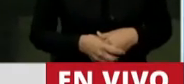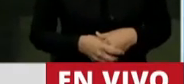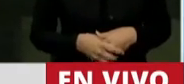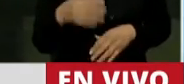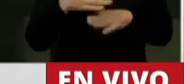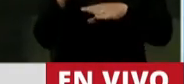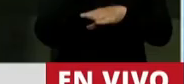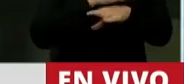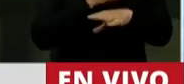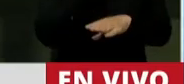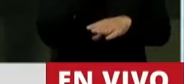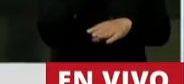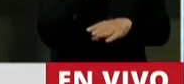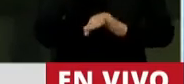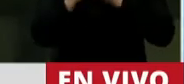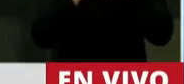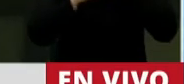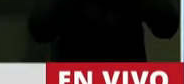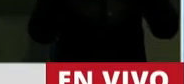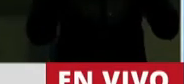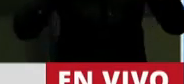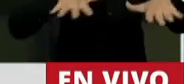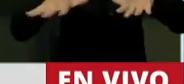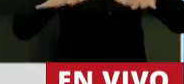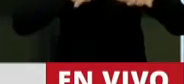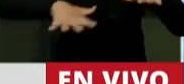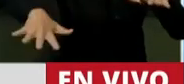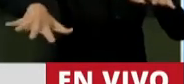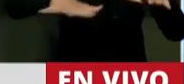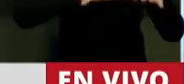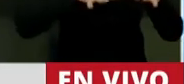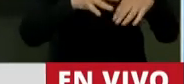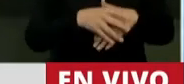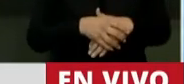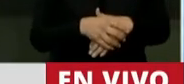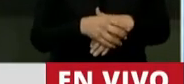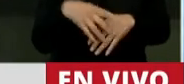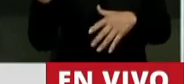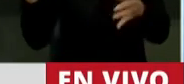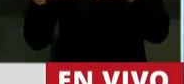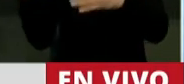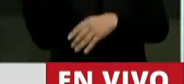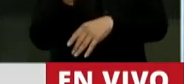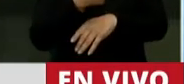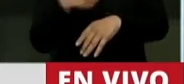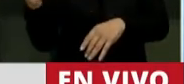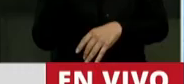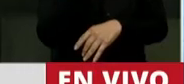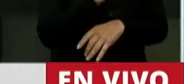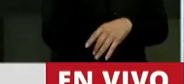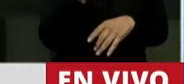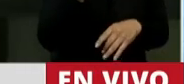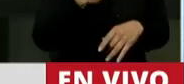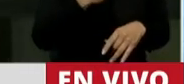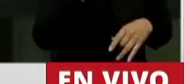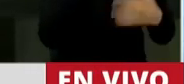nada quiero hacer una aclaración de un concepto. Permanentemente desde la oposición se nos cataloga como que somos